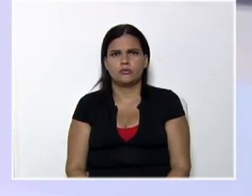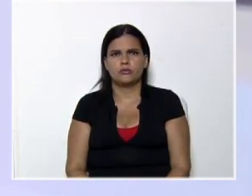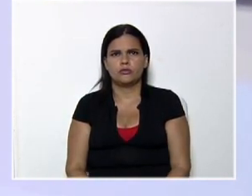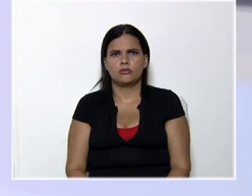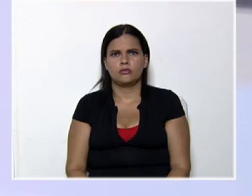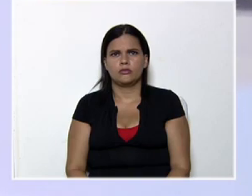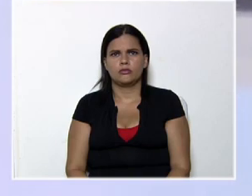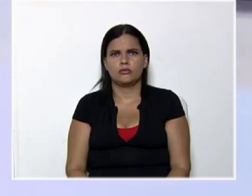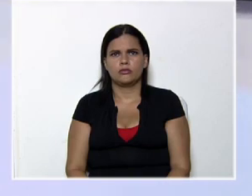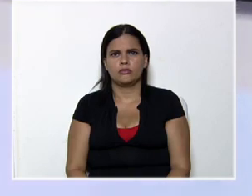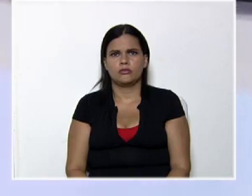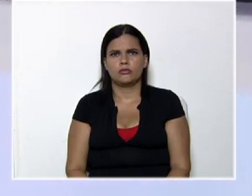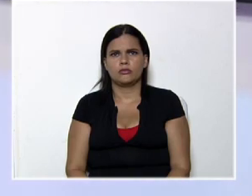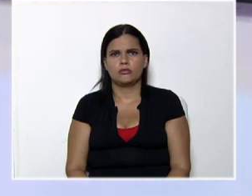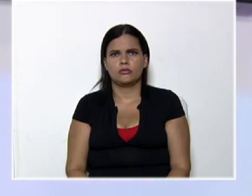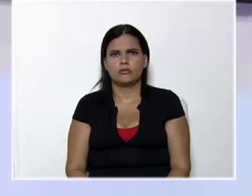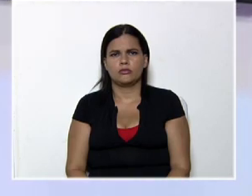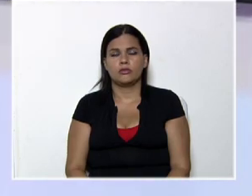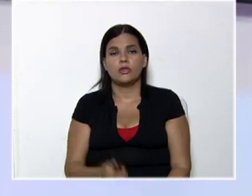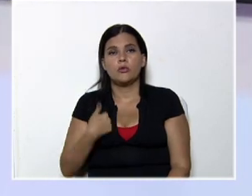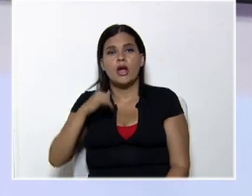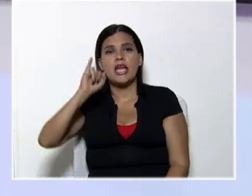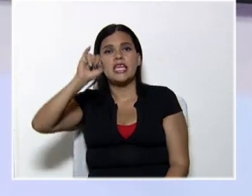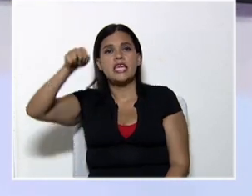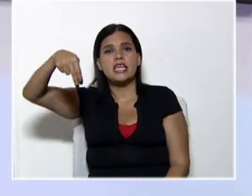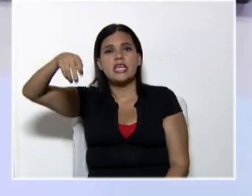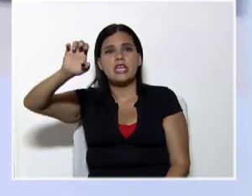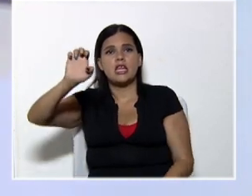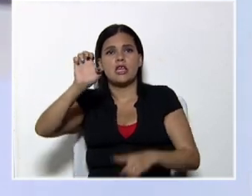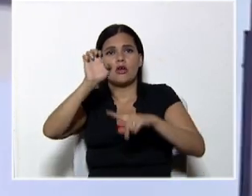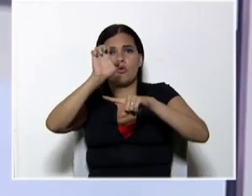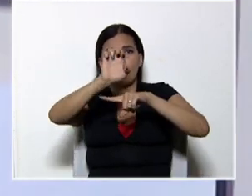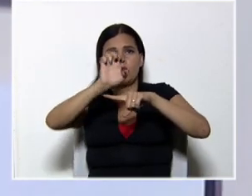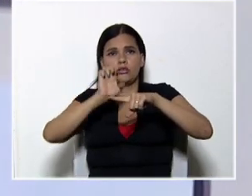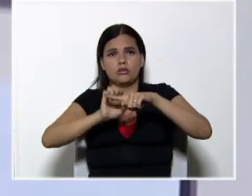Fíjense, tenemos una inecuación de la siguiente manera.